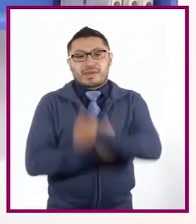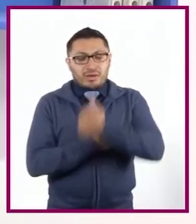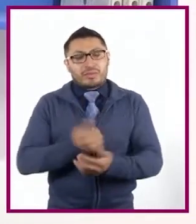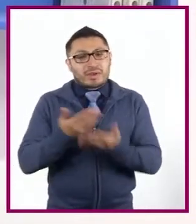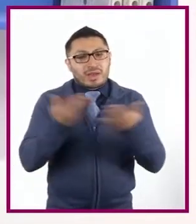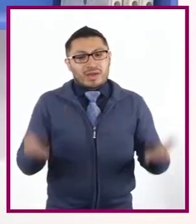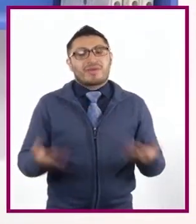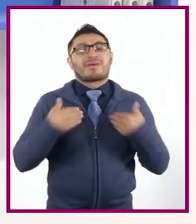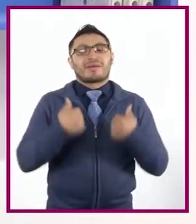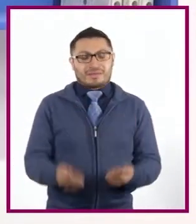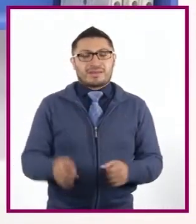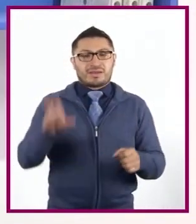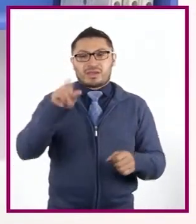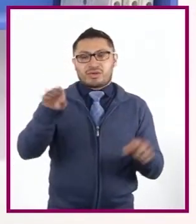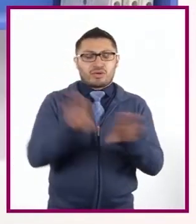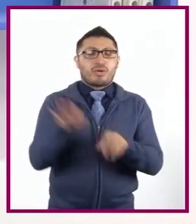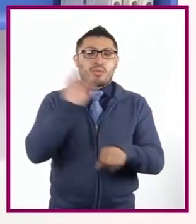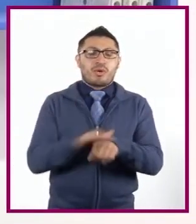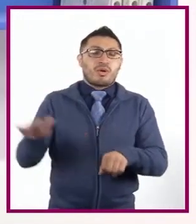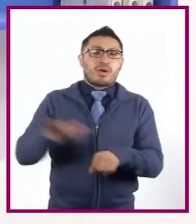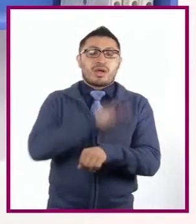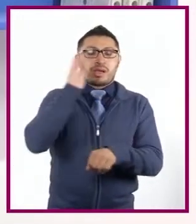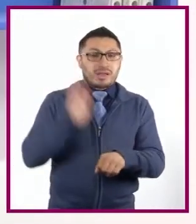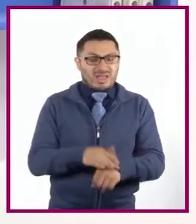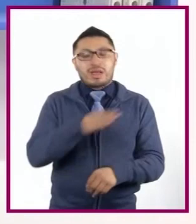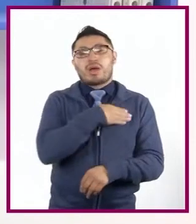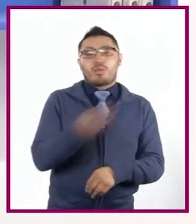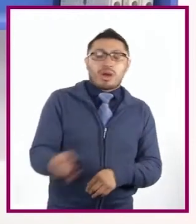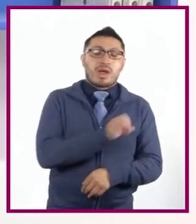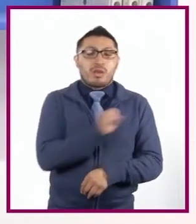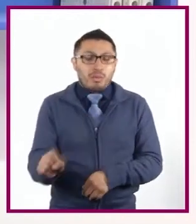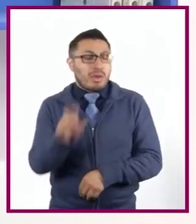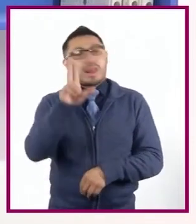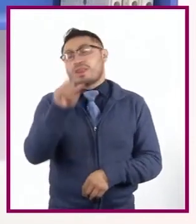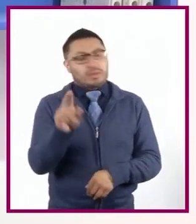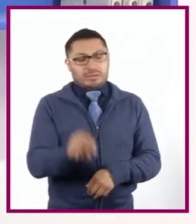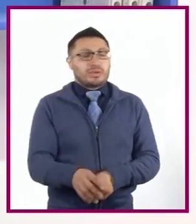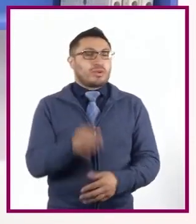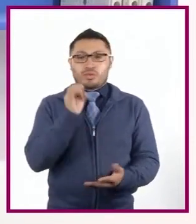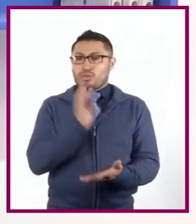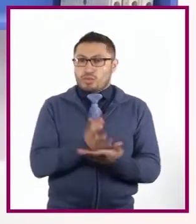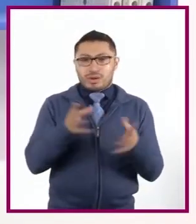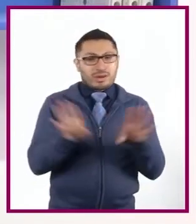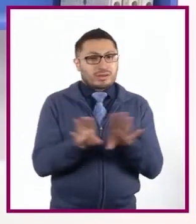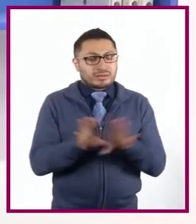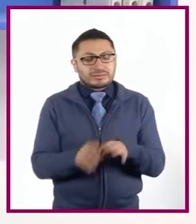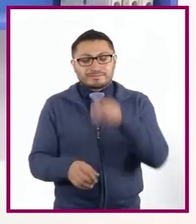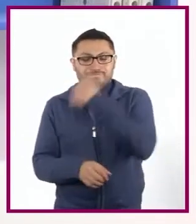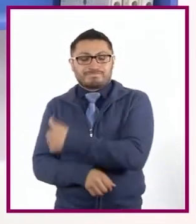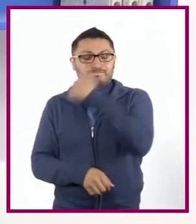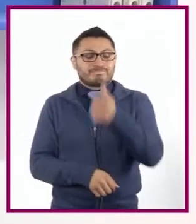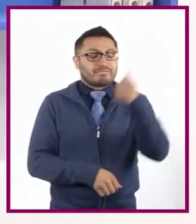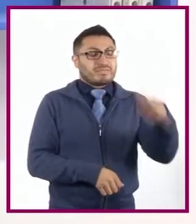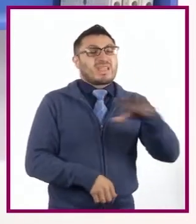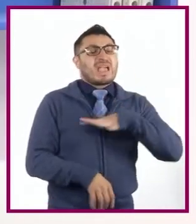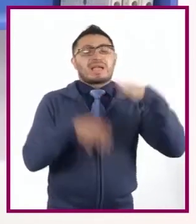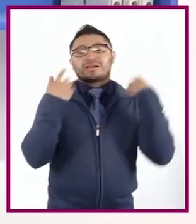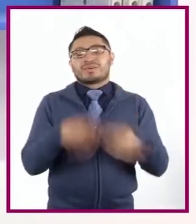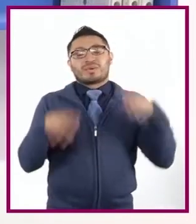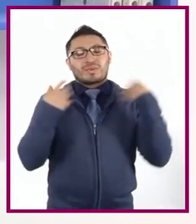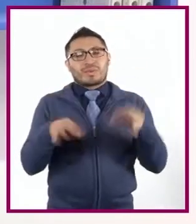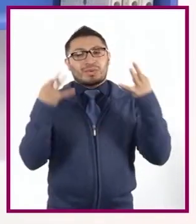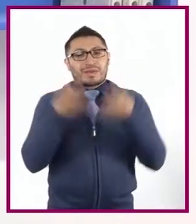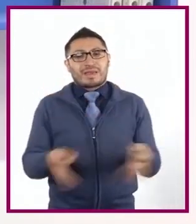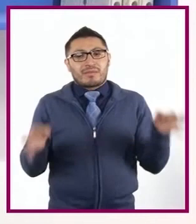no se trata de calificarlos como buenos o malos, simplemente cada especie juega un papel en